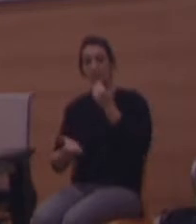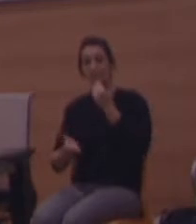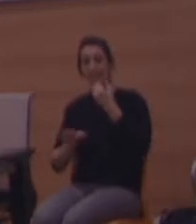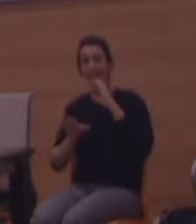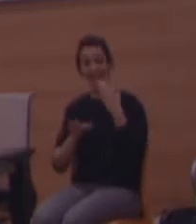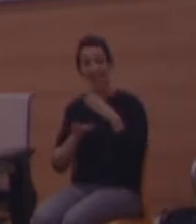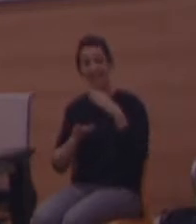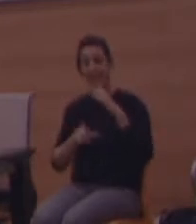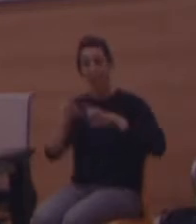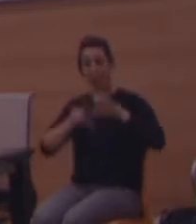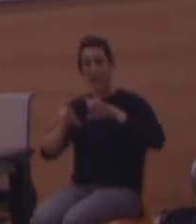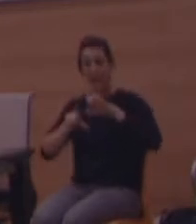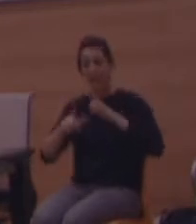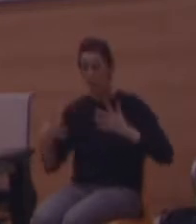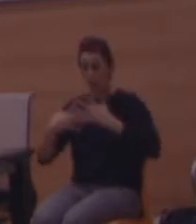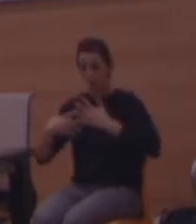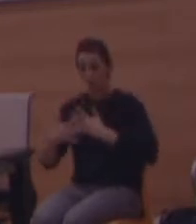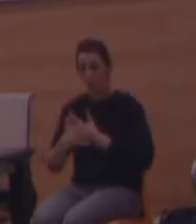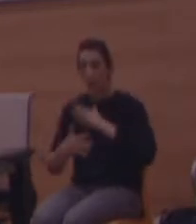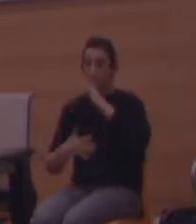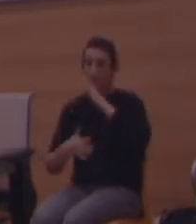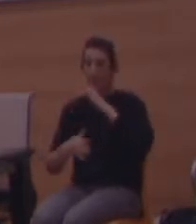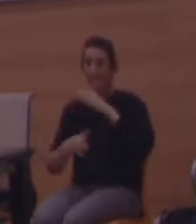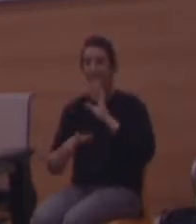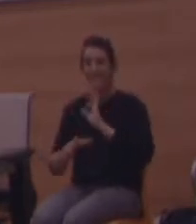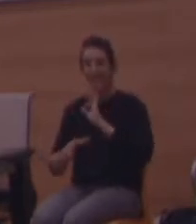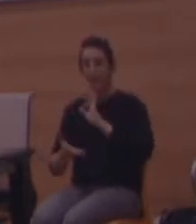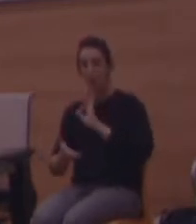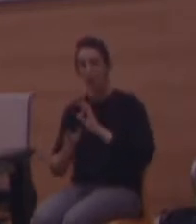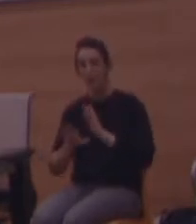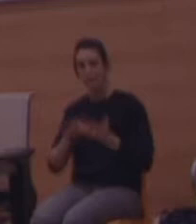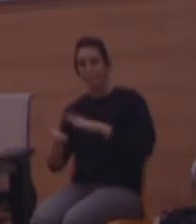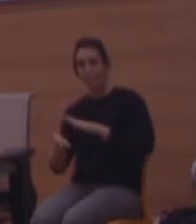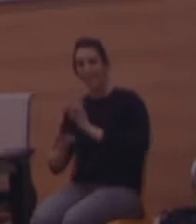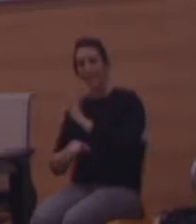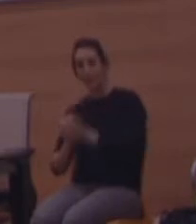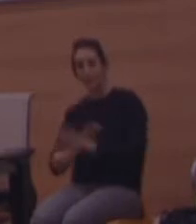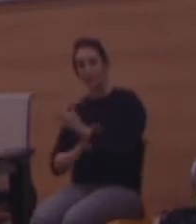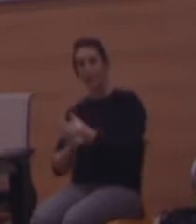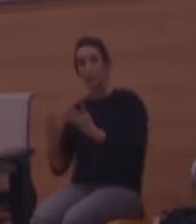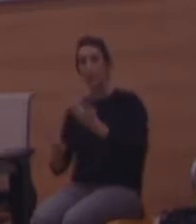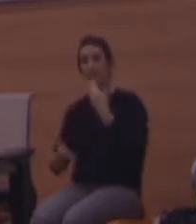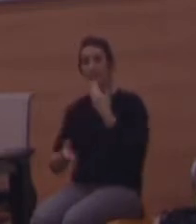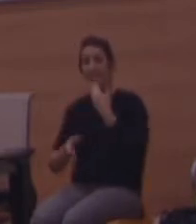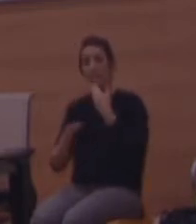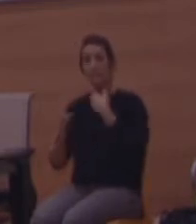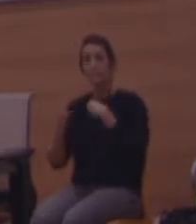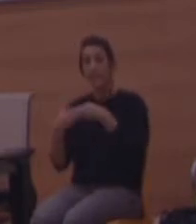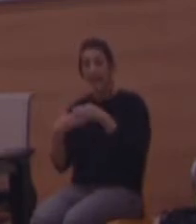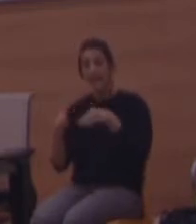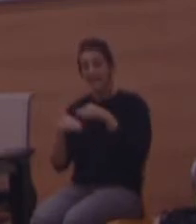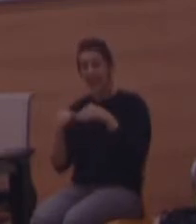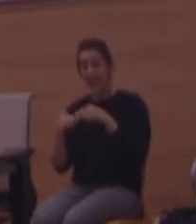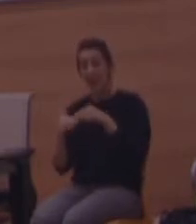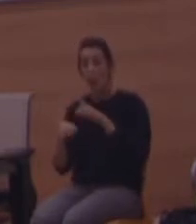catalizador líquido a la silicona. Y en la de tipo pasta sería mezclar una línea de 1